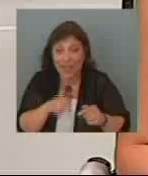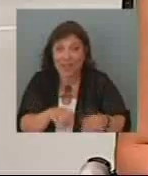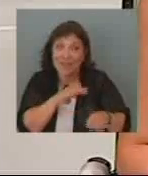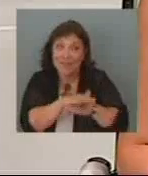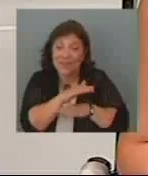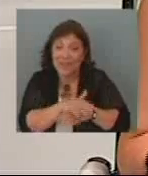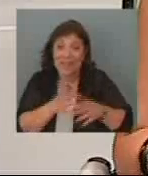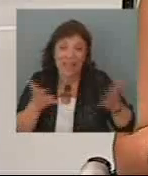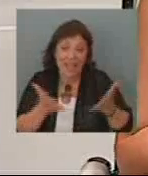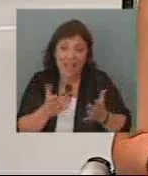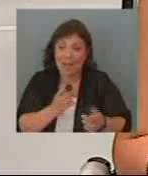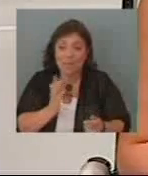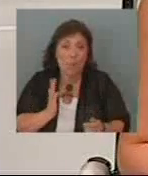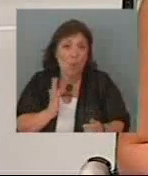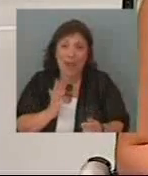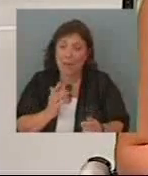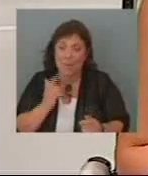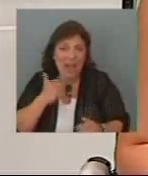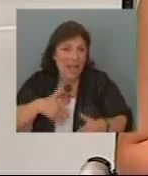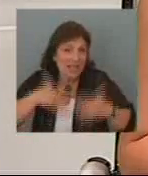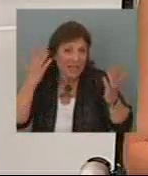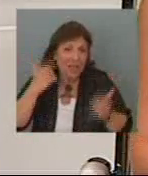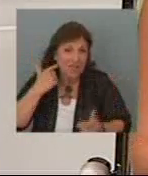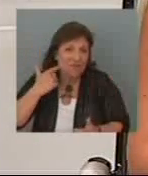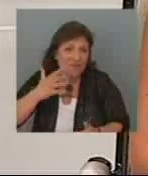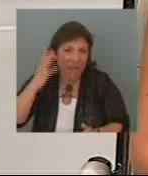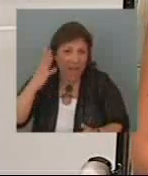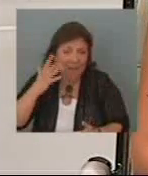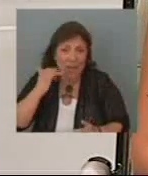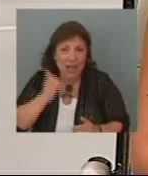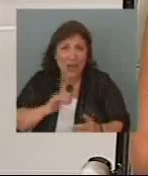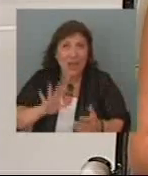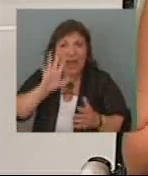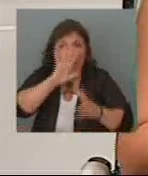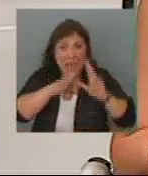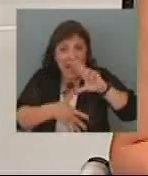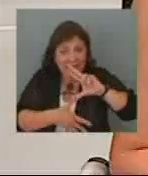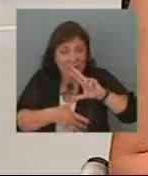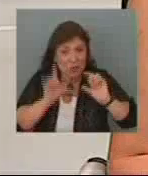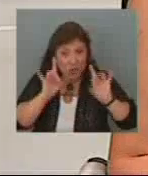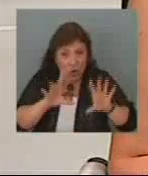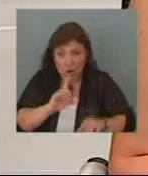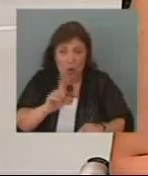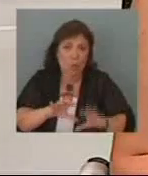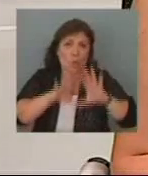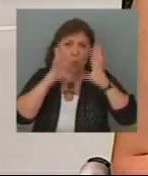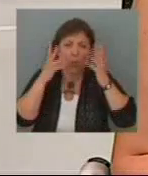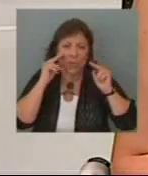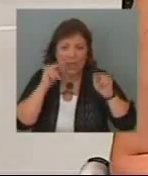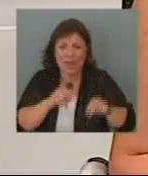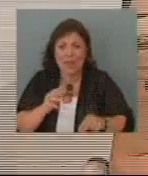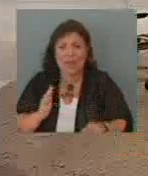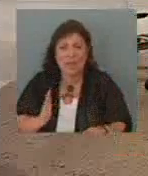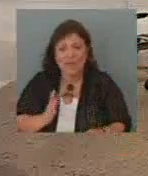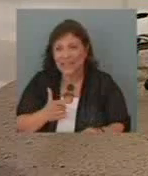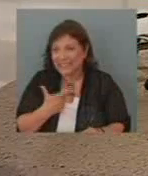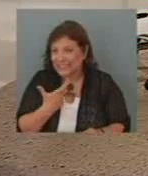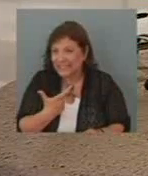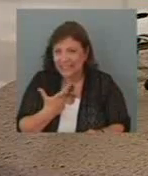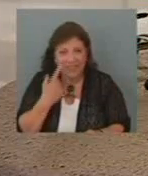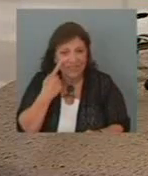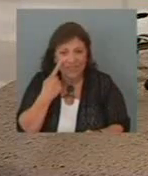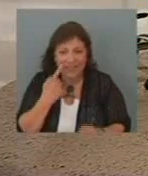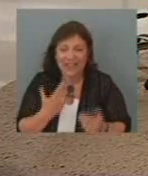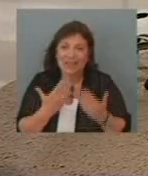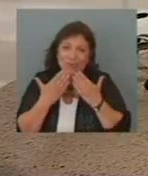la que es seguramente la mujer más popular a nivel de política, no solo del continente latinoamericano, sino a nivel mundial. La mujer de la eterna sonrisa. Exactamente.